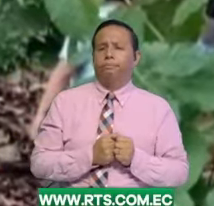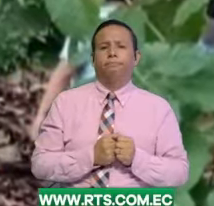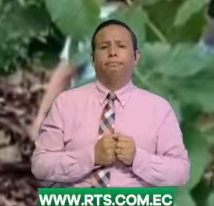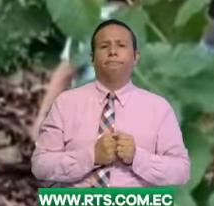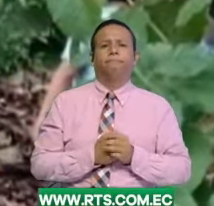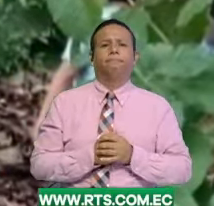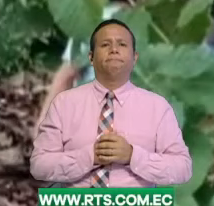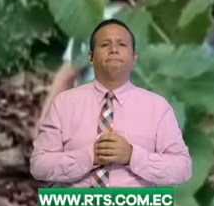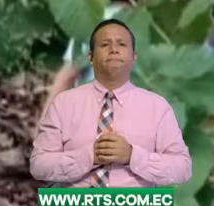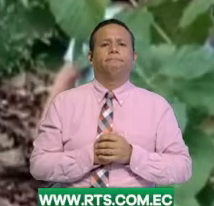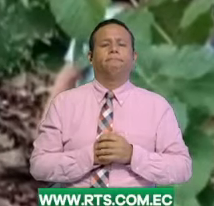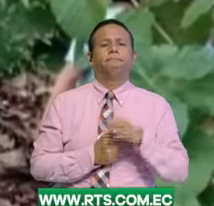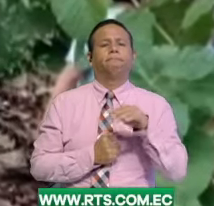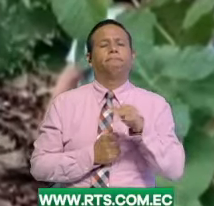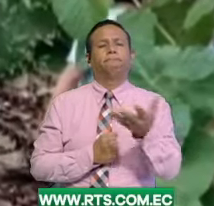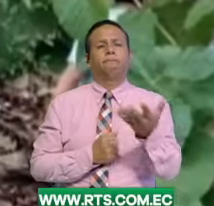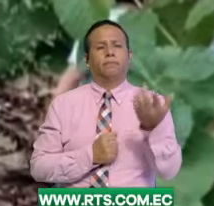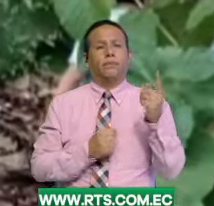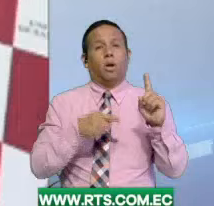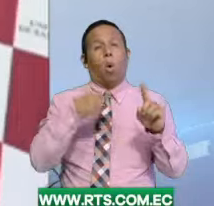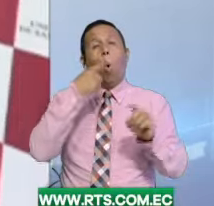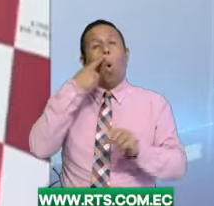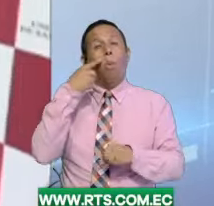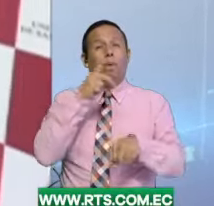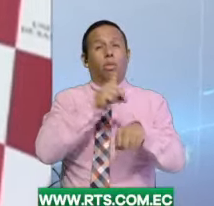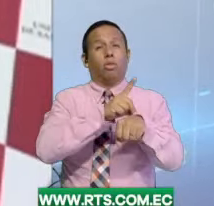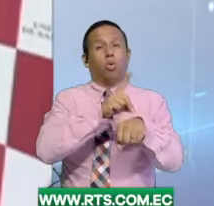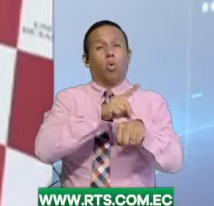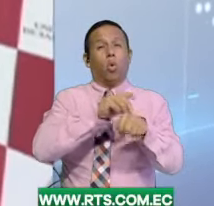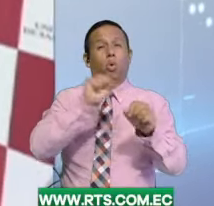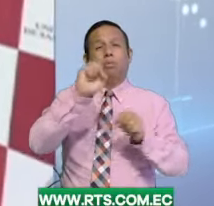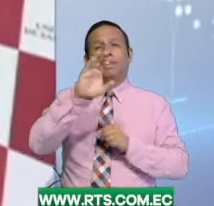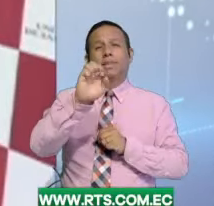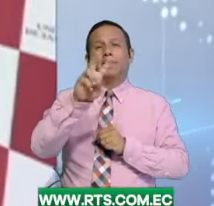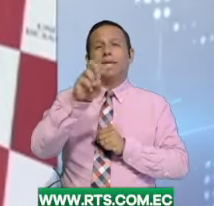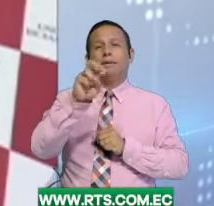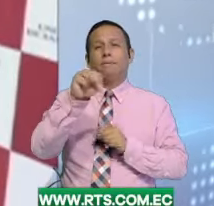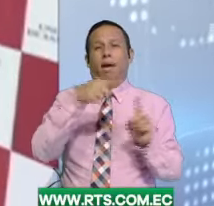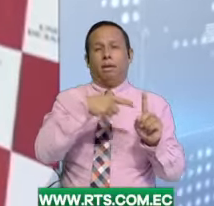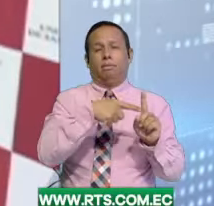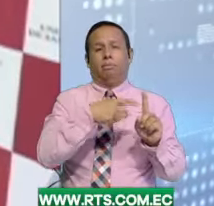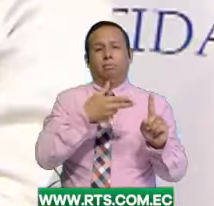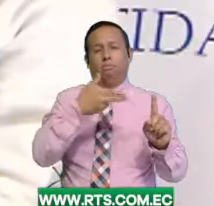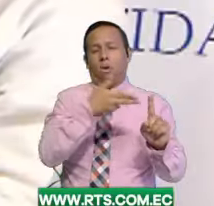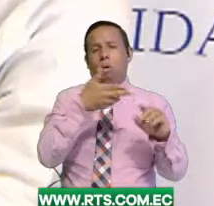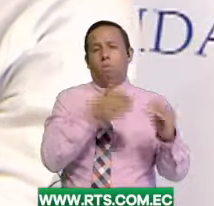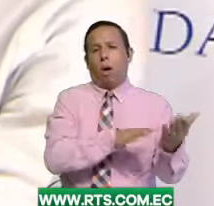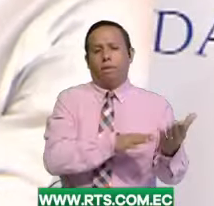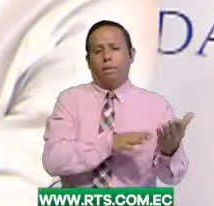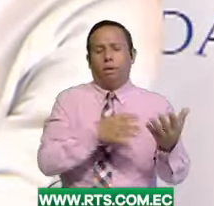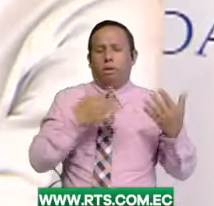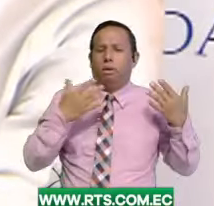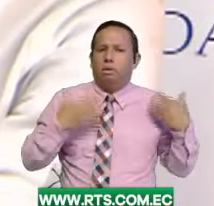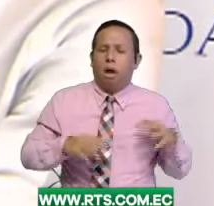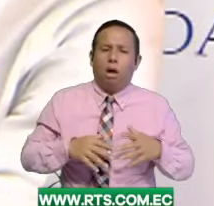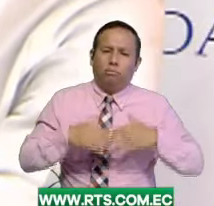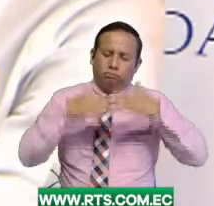plazas El crimen del doctor Steven Aguirre hiler fue la gota de sangre que ha desbordado